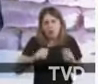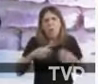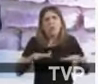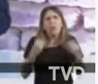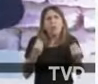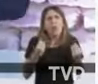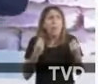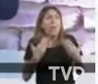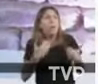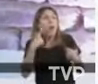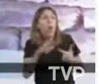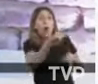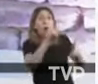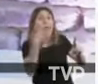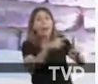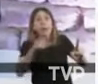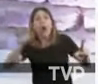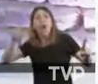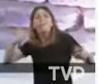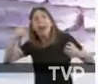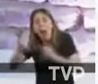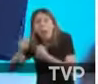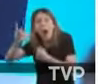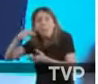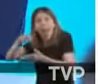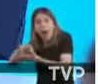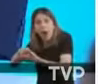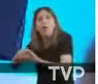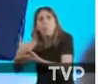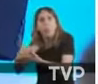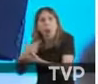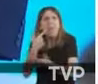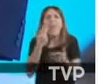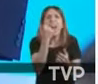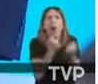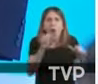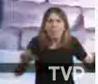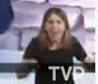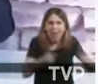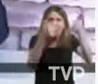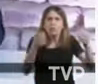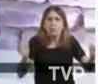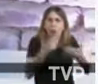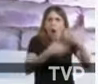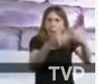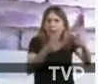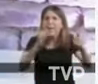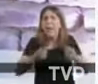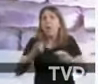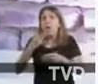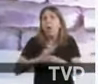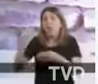que vos decías, Alberto, el mejor acuerdo posible que nos permita crecer, redistribuir y salir no solo de la pandemia, sino de los 4 años de